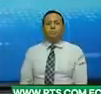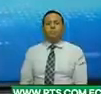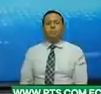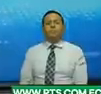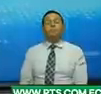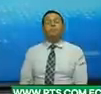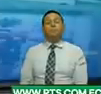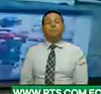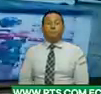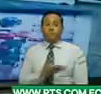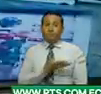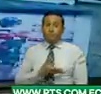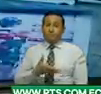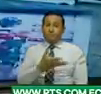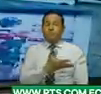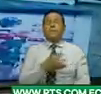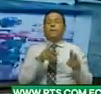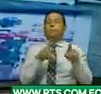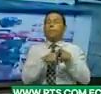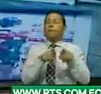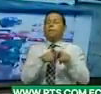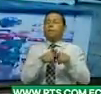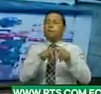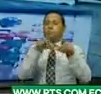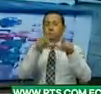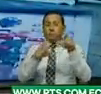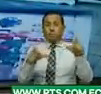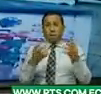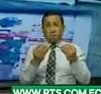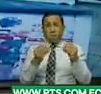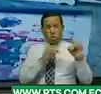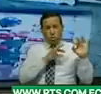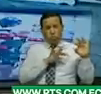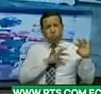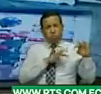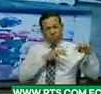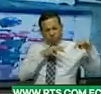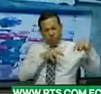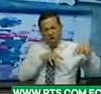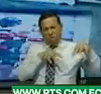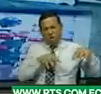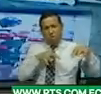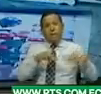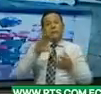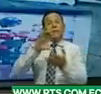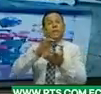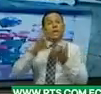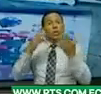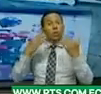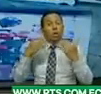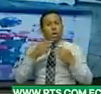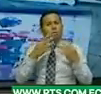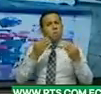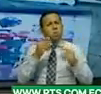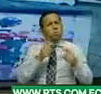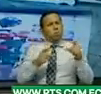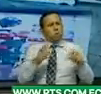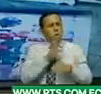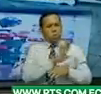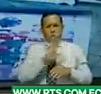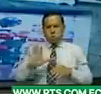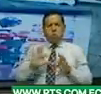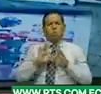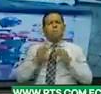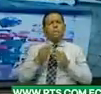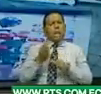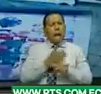En este marco, un plantón contra la muerte y la inseguridad se llevó a cabo en el centro de Guayaquil. Centenares de personas cuyos familiares han sido víctimas